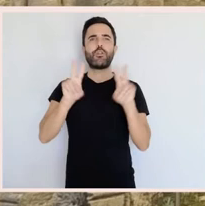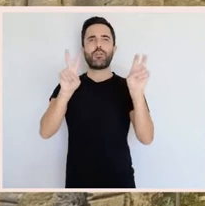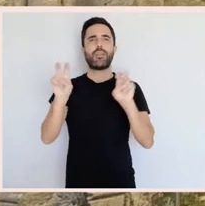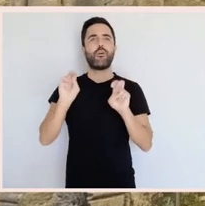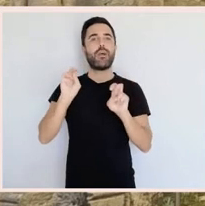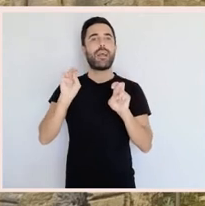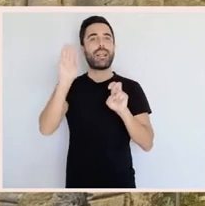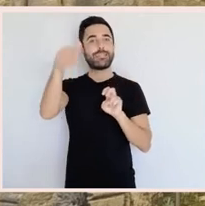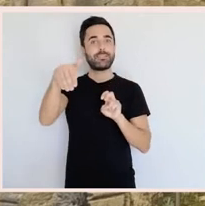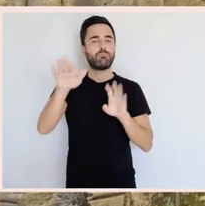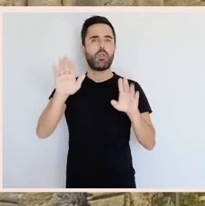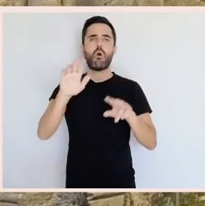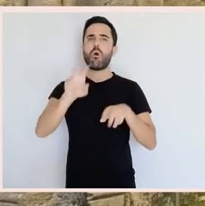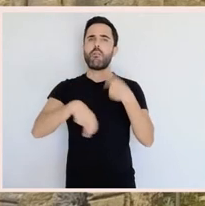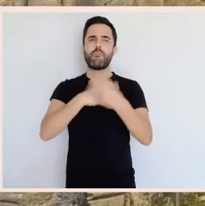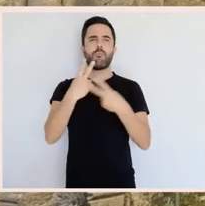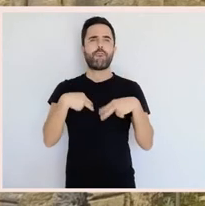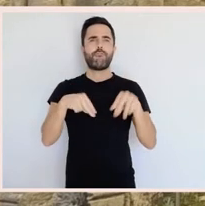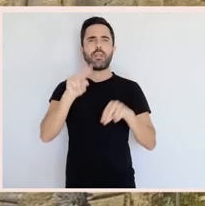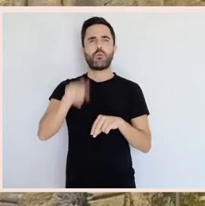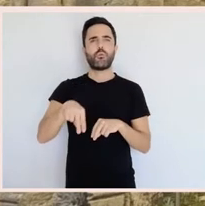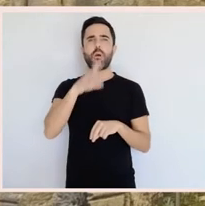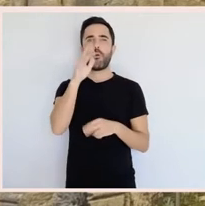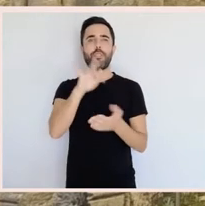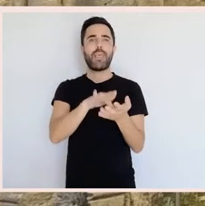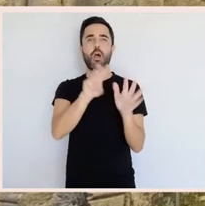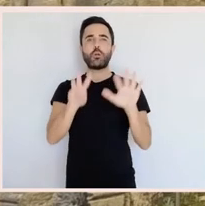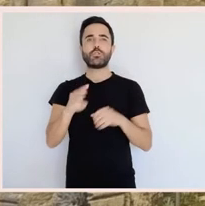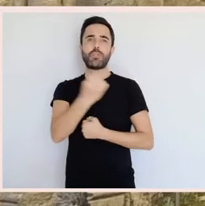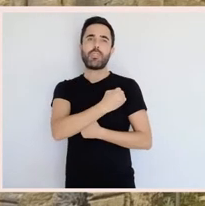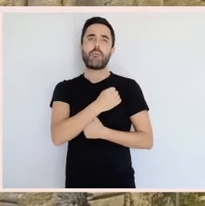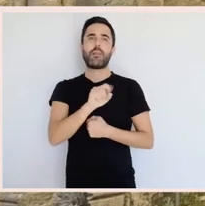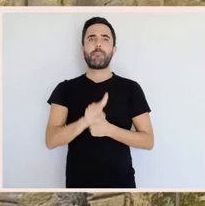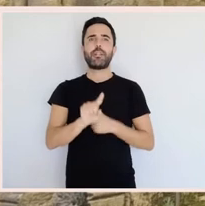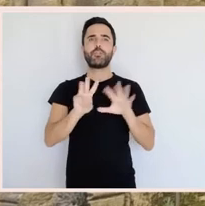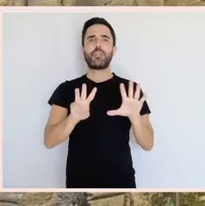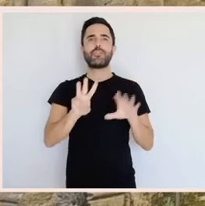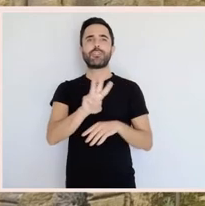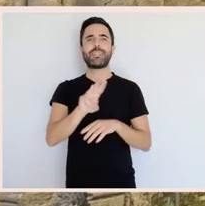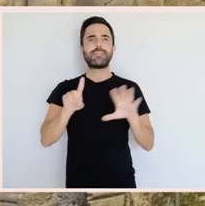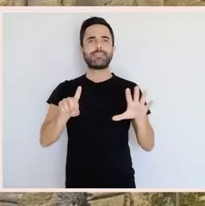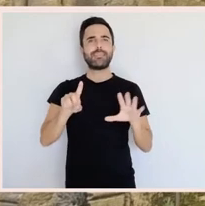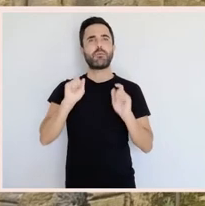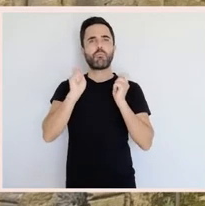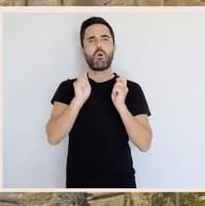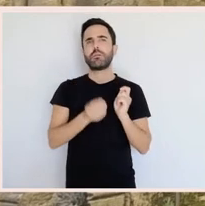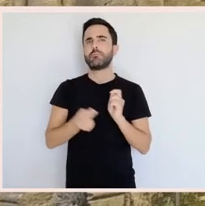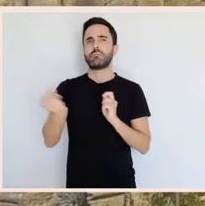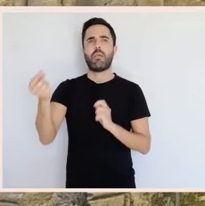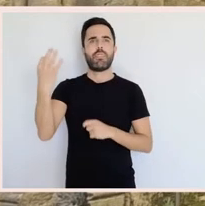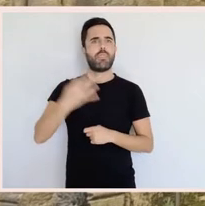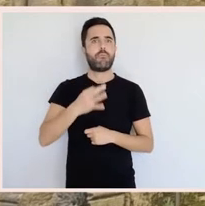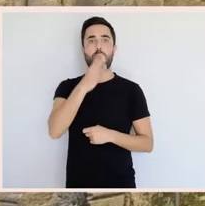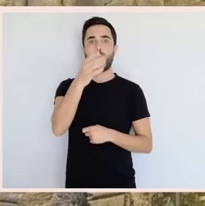o 8 de decembro de 1836 os dominicos tiveron que abandonar o convento por causa da desamortización de